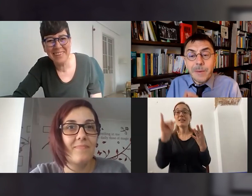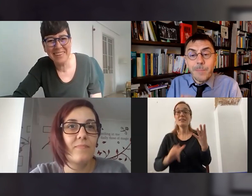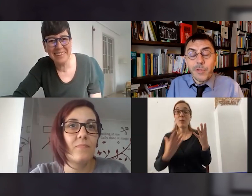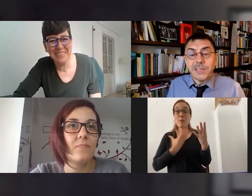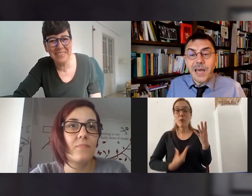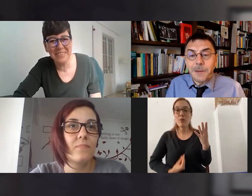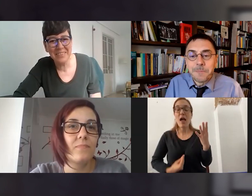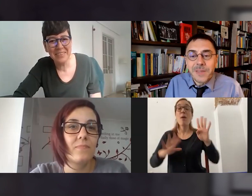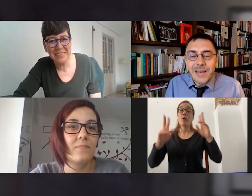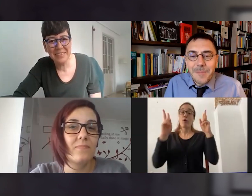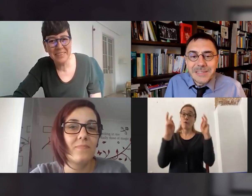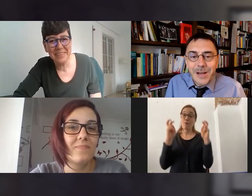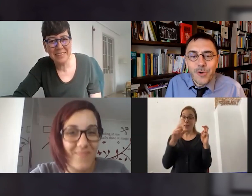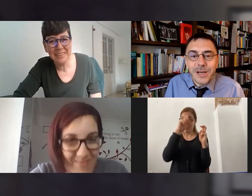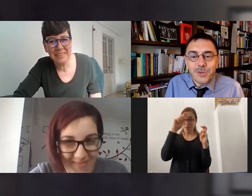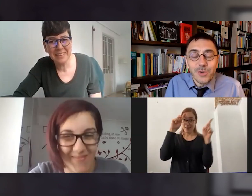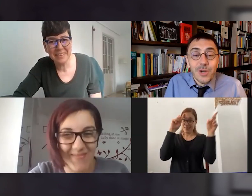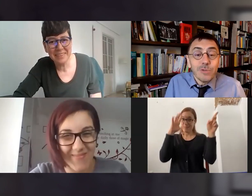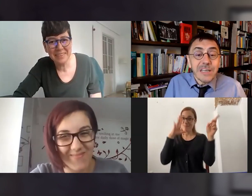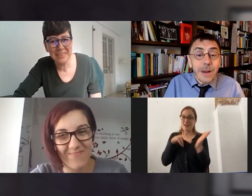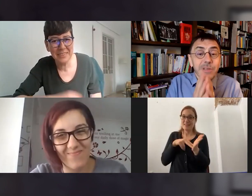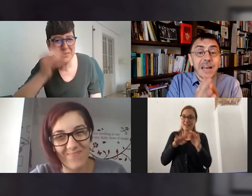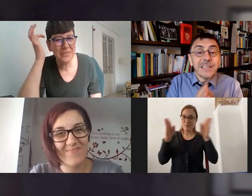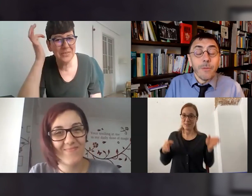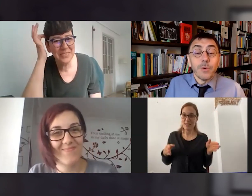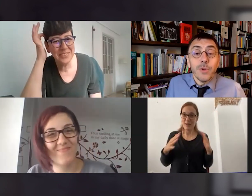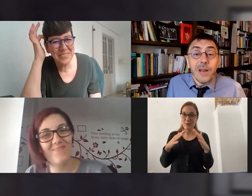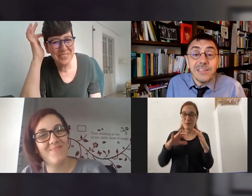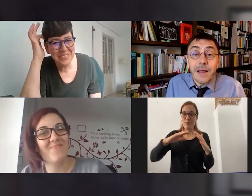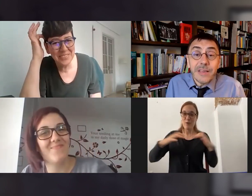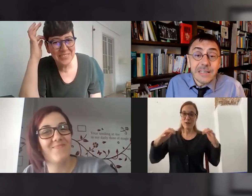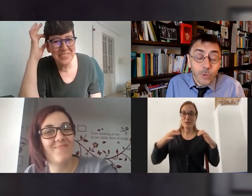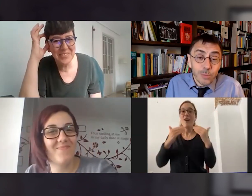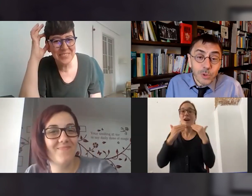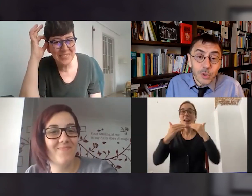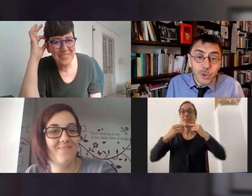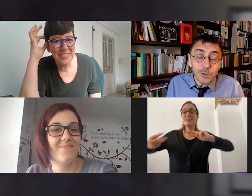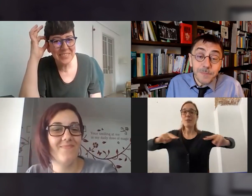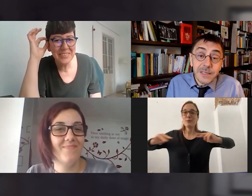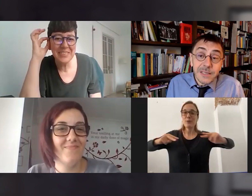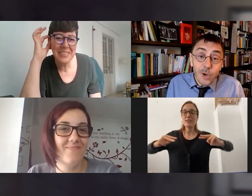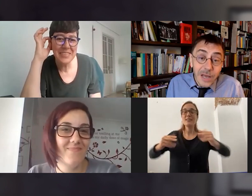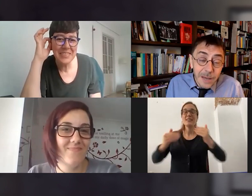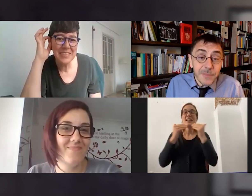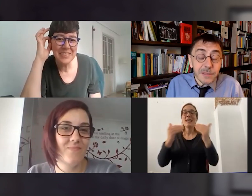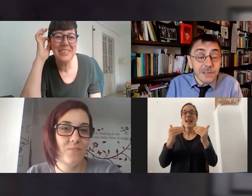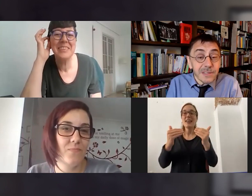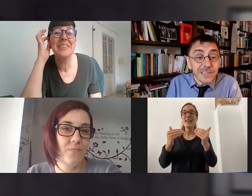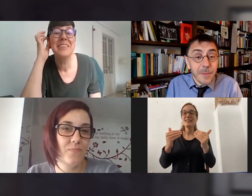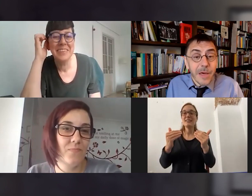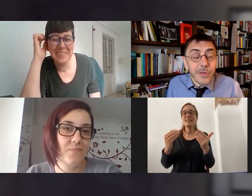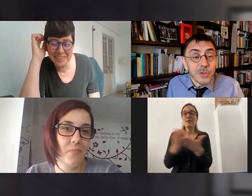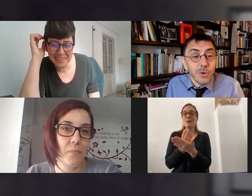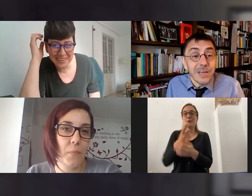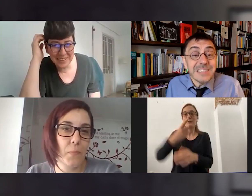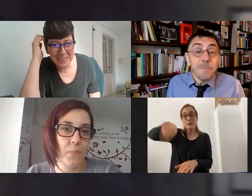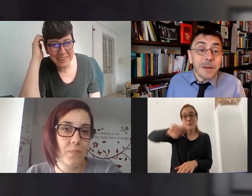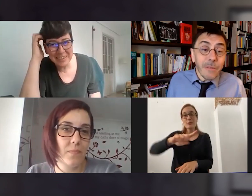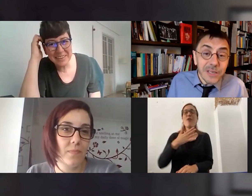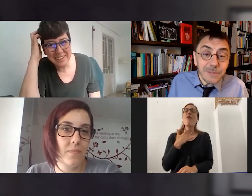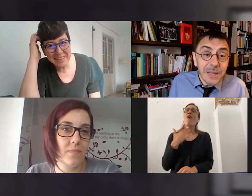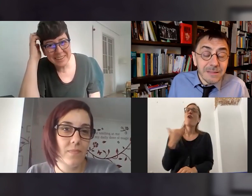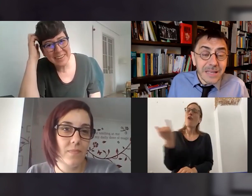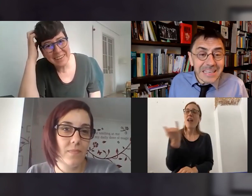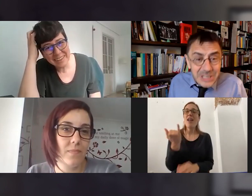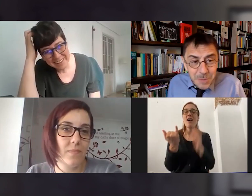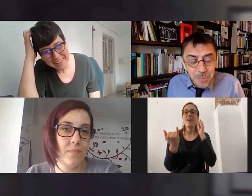en Madrid para poder estar en la mesa del Congreso. Muchas gracias a las traductoras y gracias a todos vosotros, y ojalá sea verdad eso que siempre